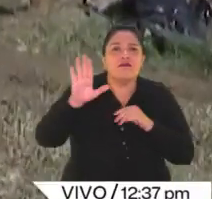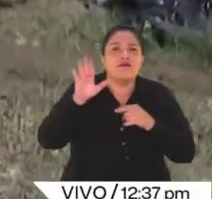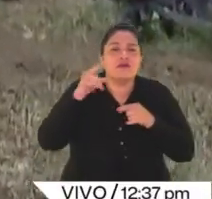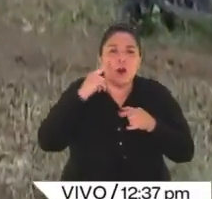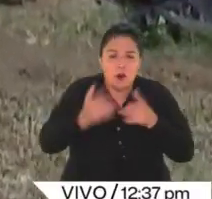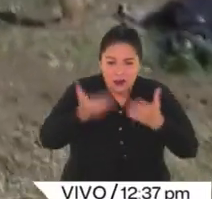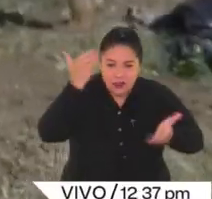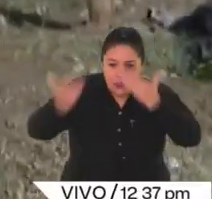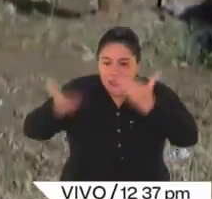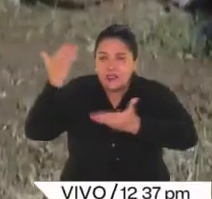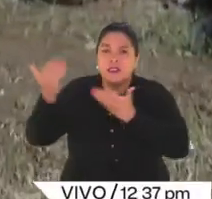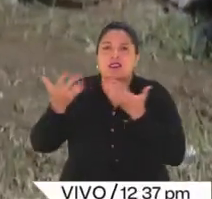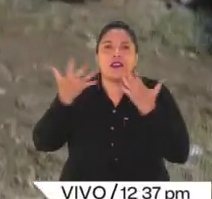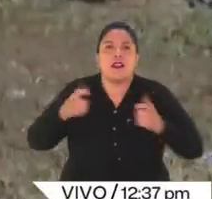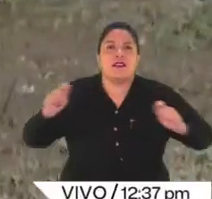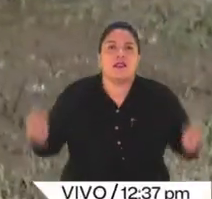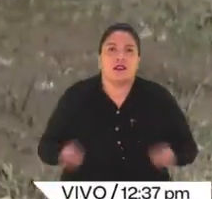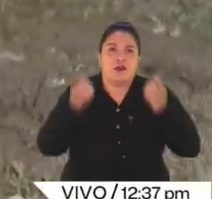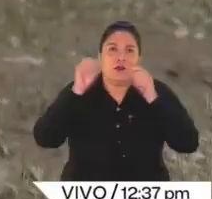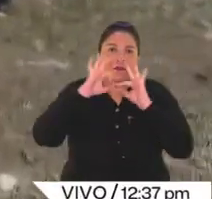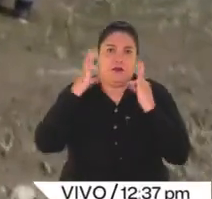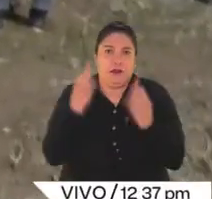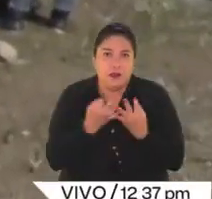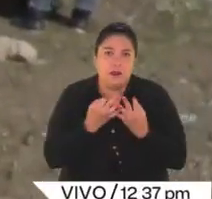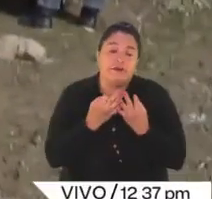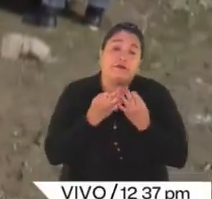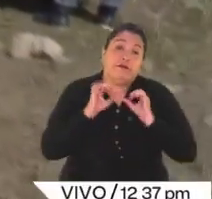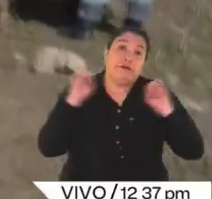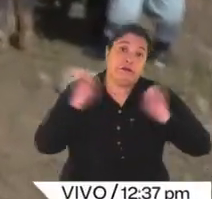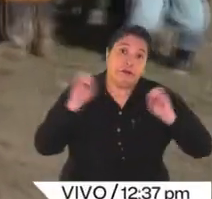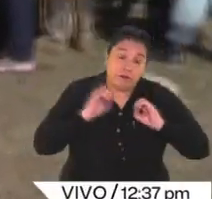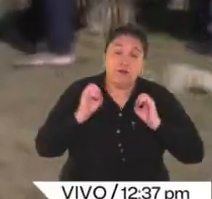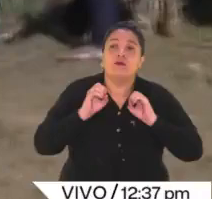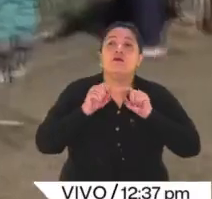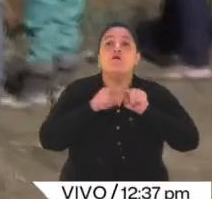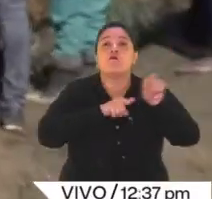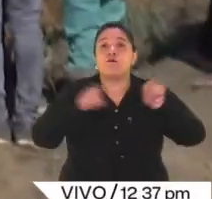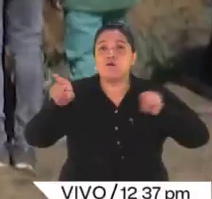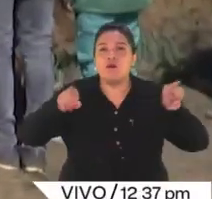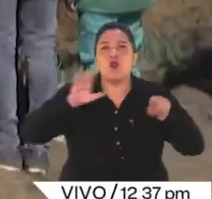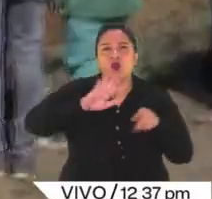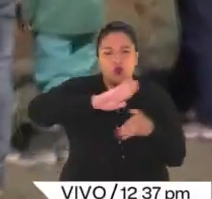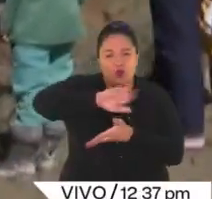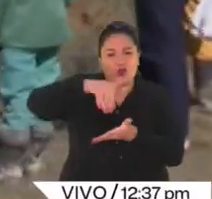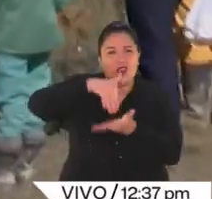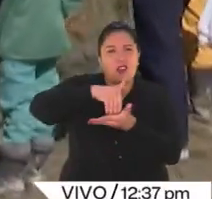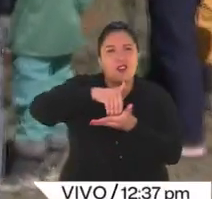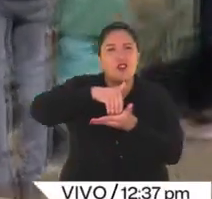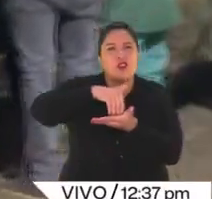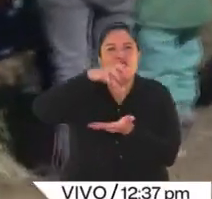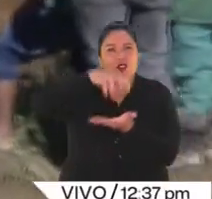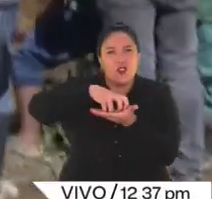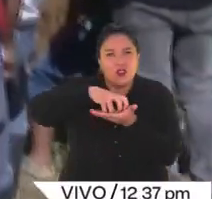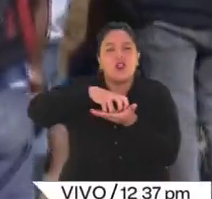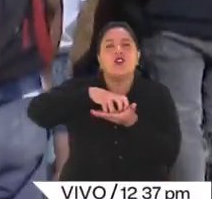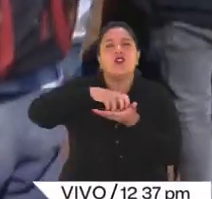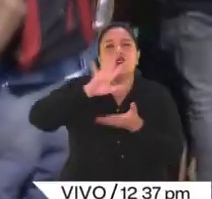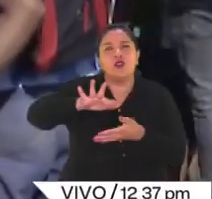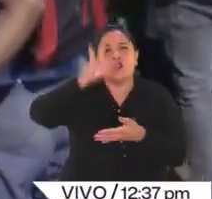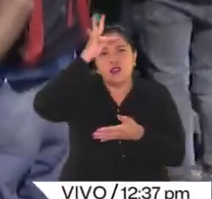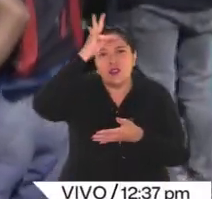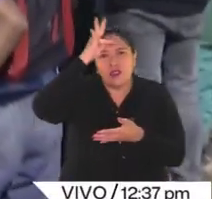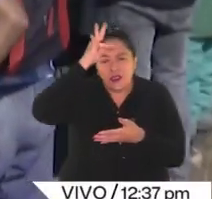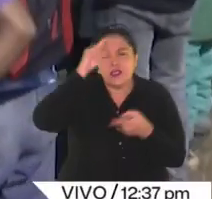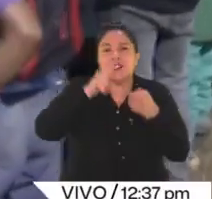logren rescatar a sus familiares, o que incluso en algunos de los centros asistenciales de San Roque, también de